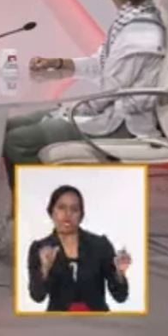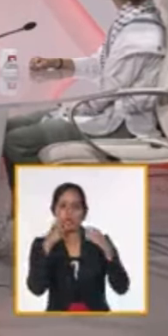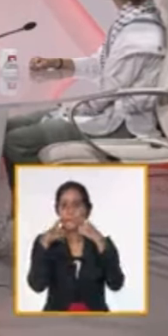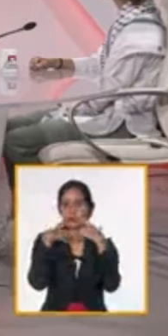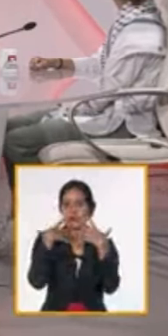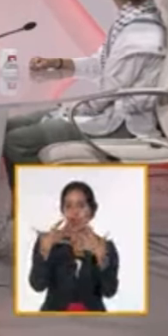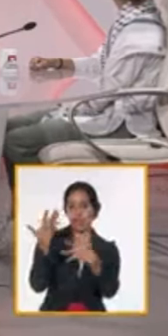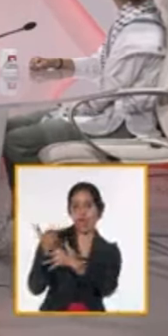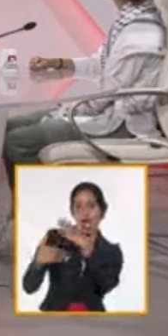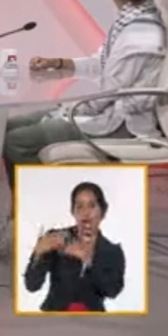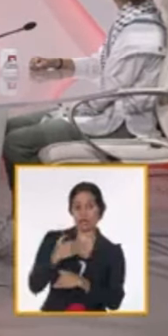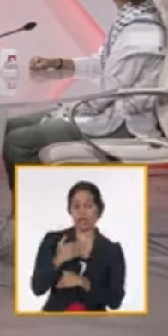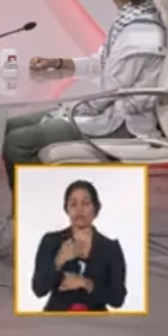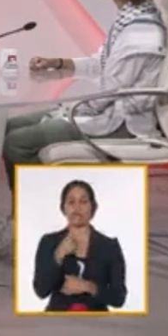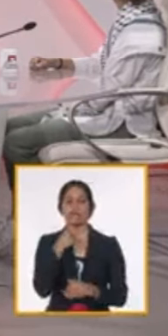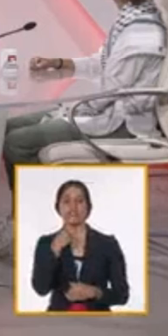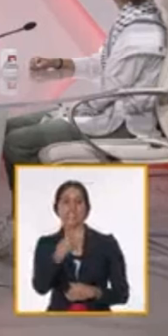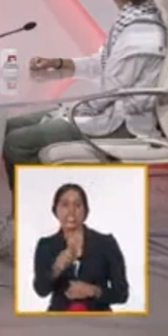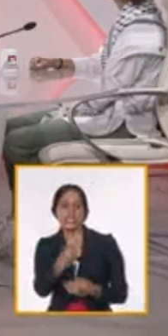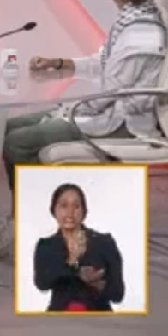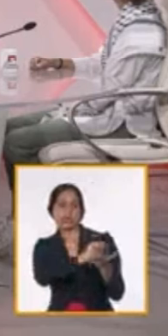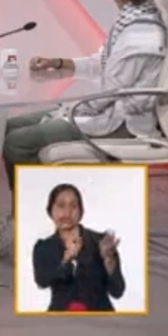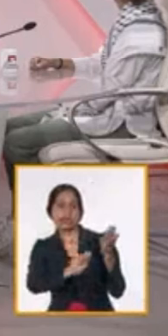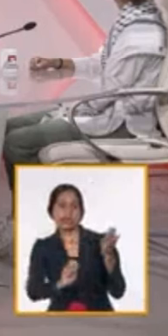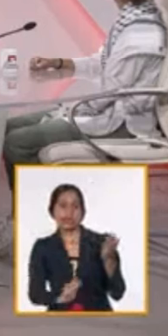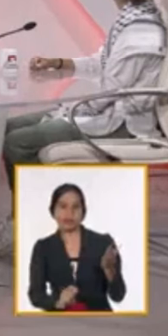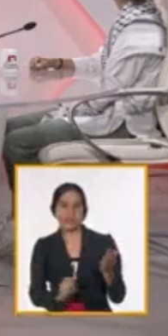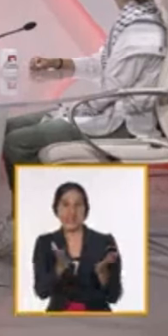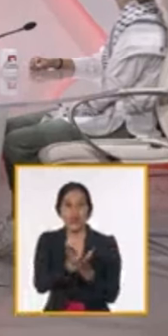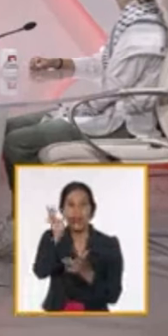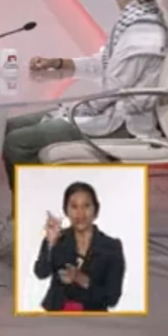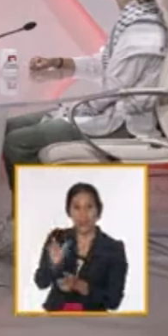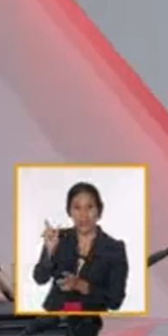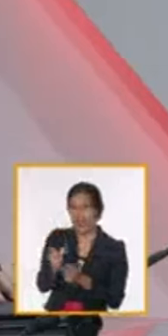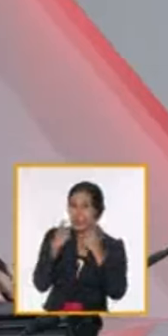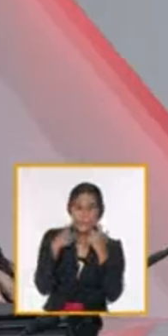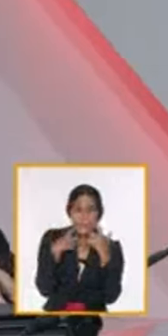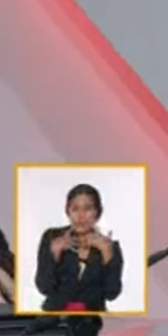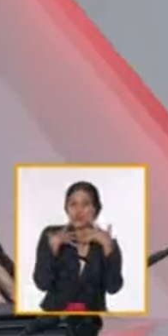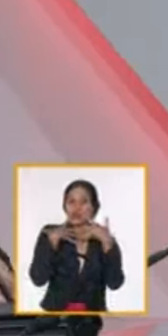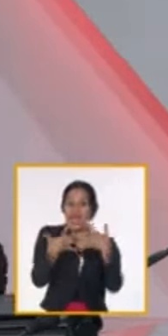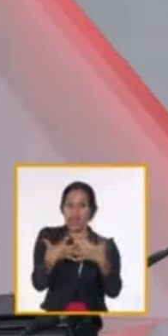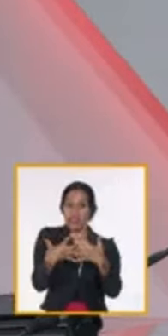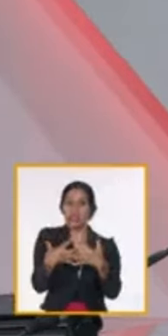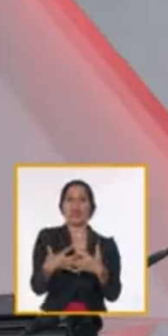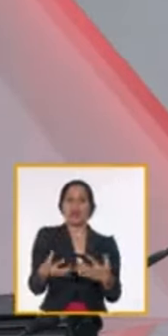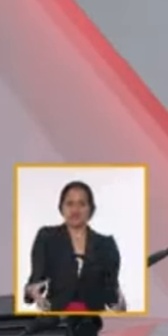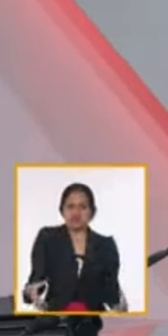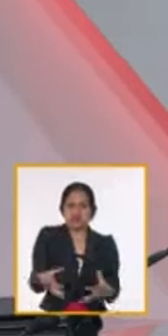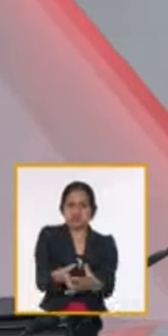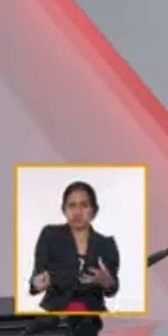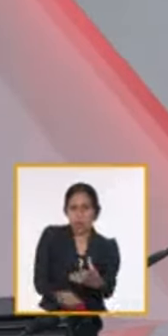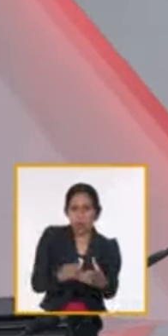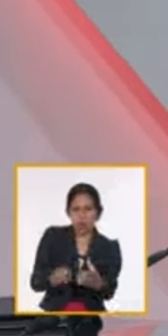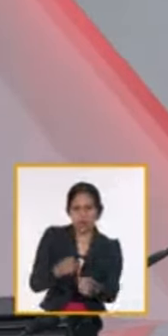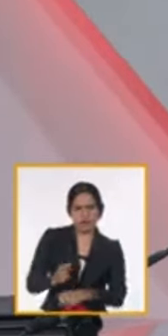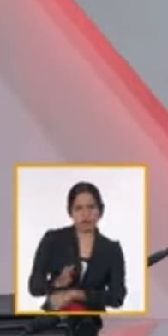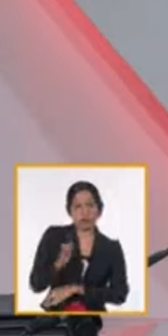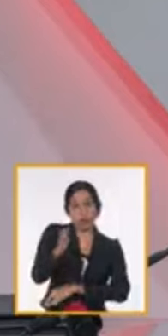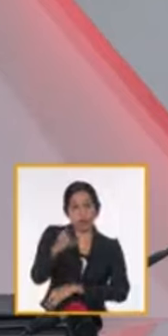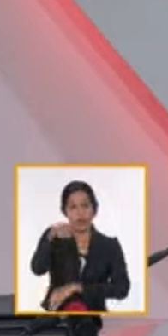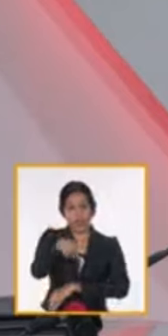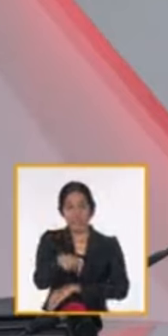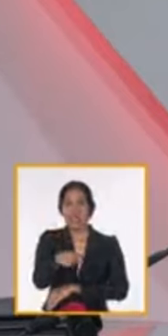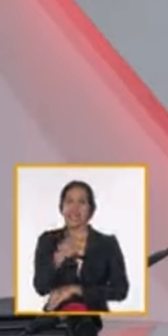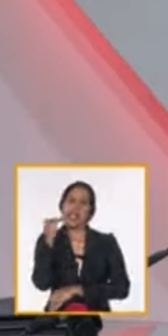los estudiantes son el baluarte de la libertad y su ejército más firme. Y esa creo que es parte también de esa